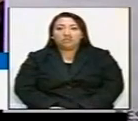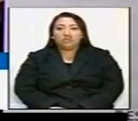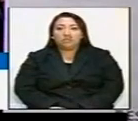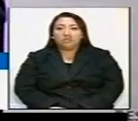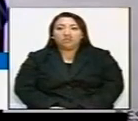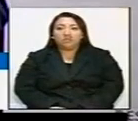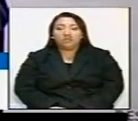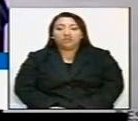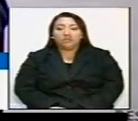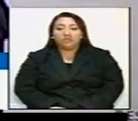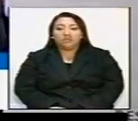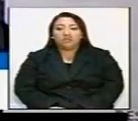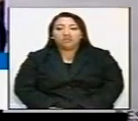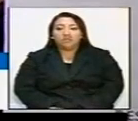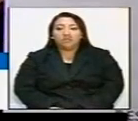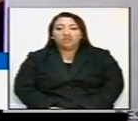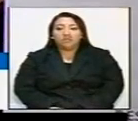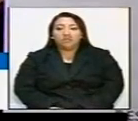describir.